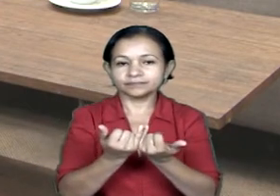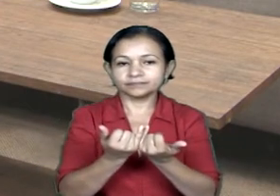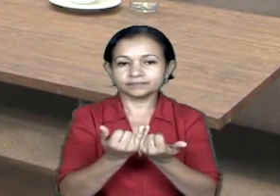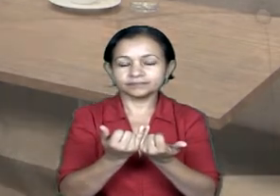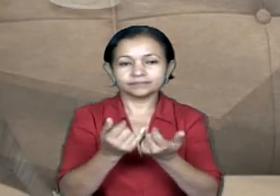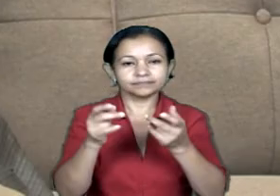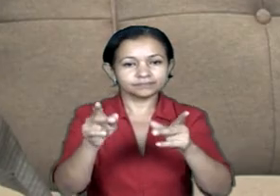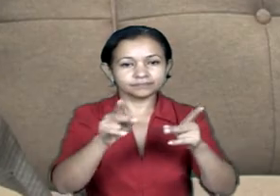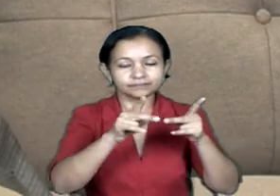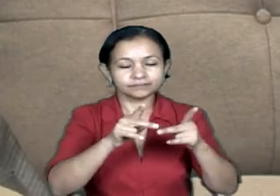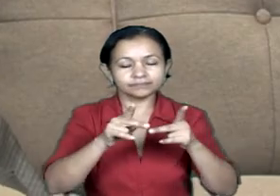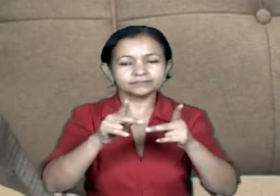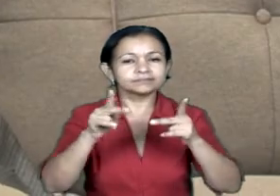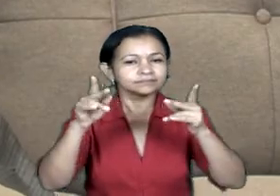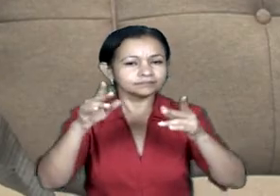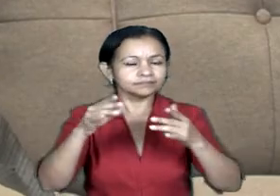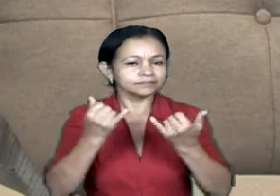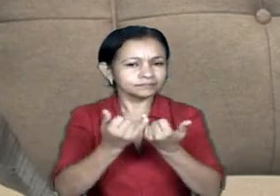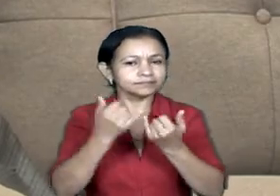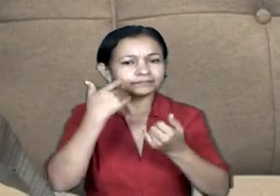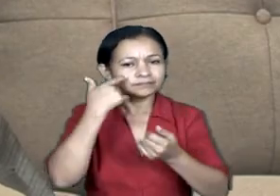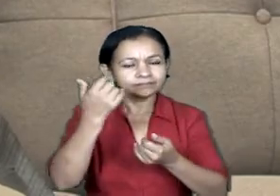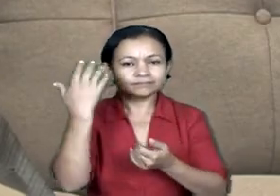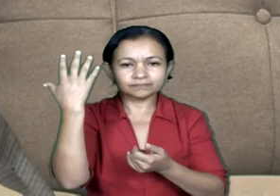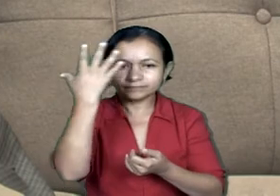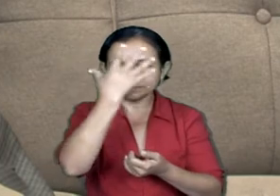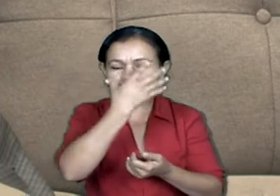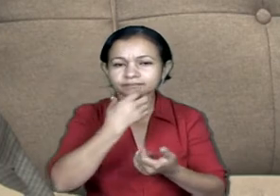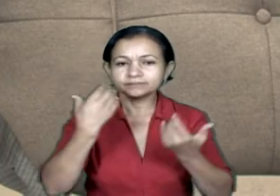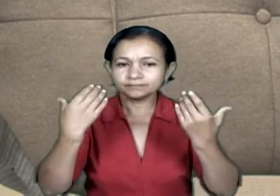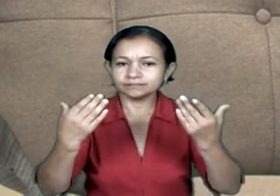los asiáticos. Es una belleza.